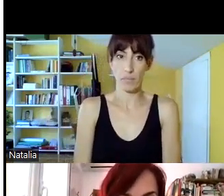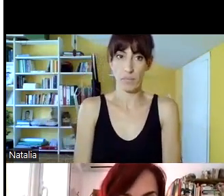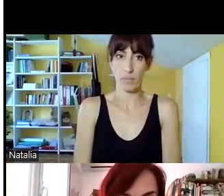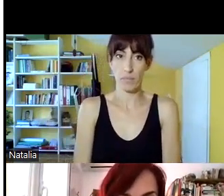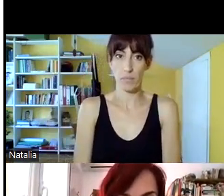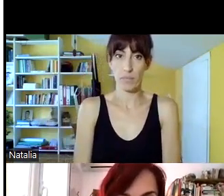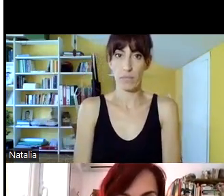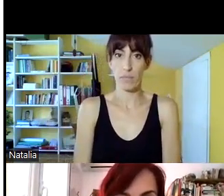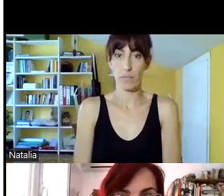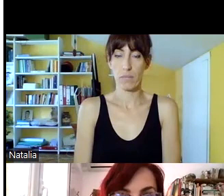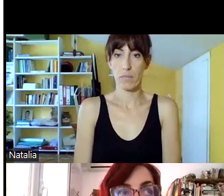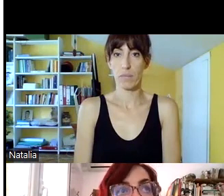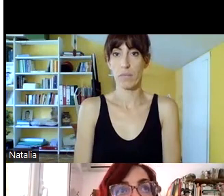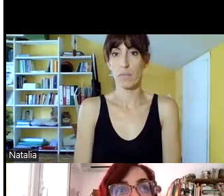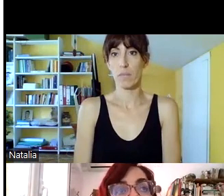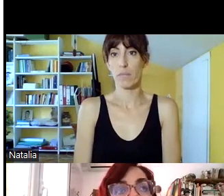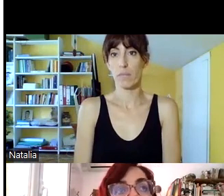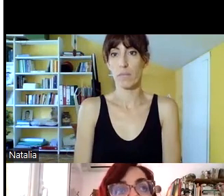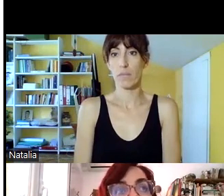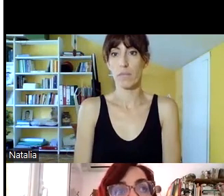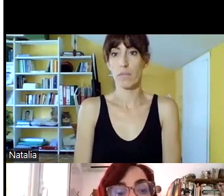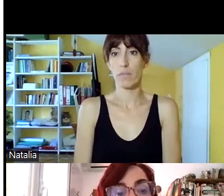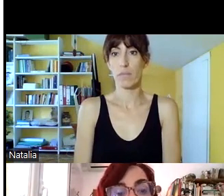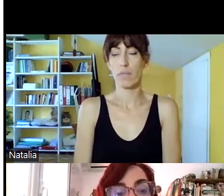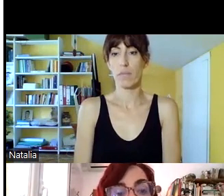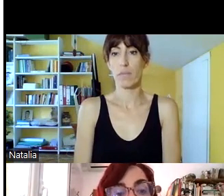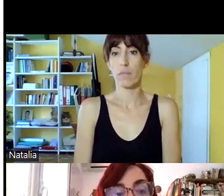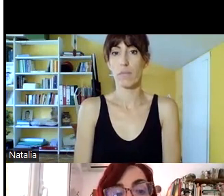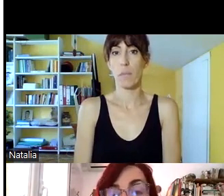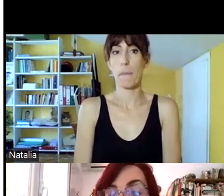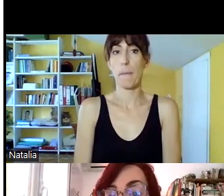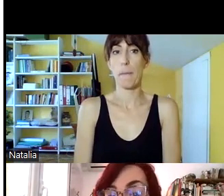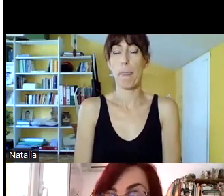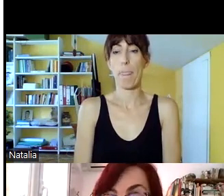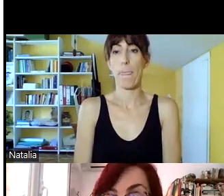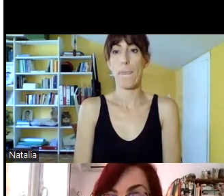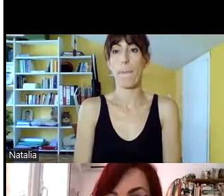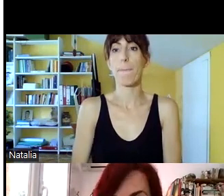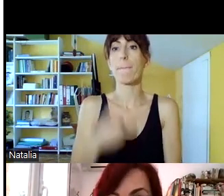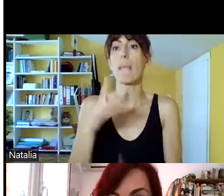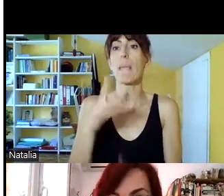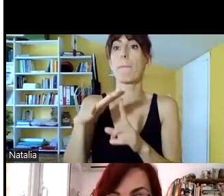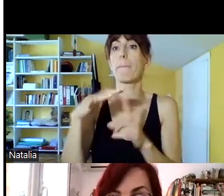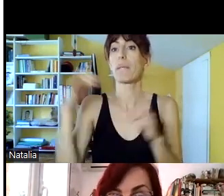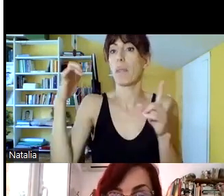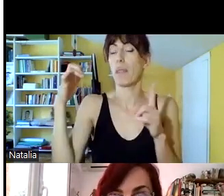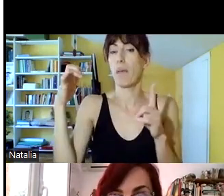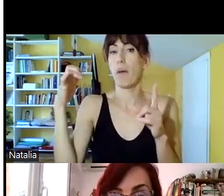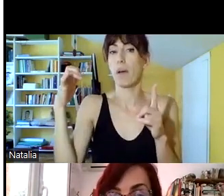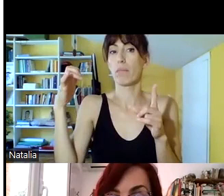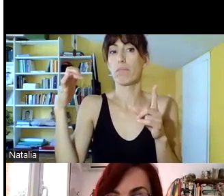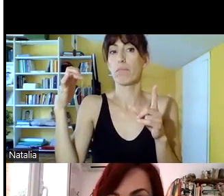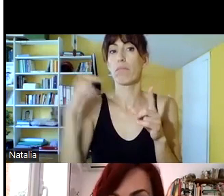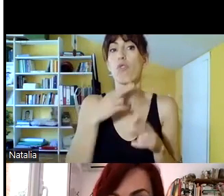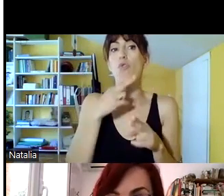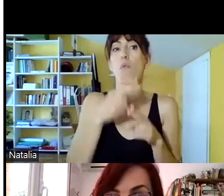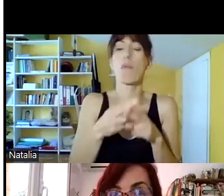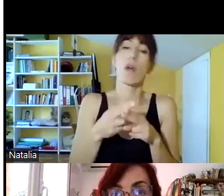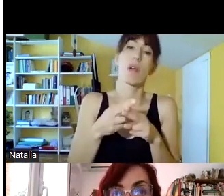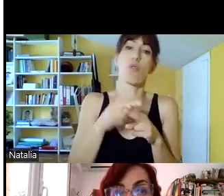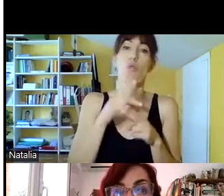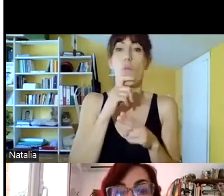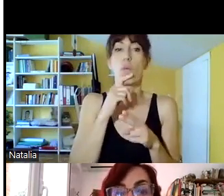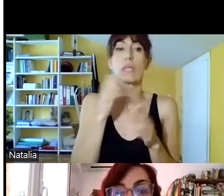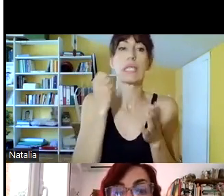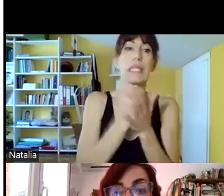Entonces, con una perspectiva, estamos hablando de cómo nombrar, ¿no? De si etiquetamos, no